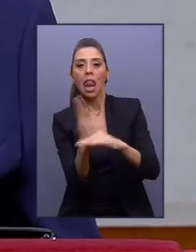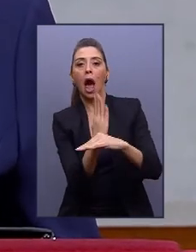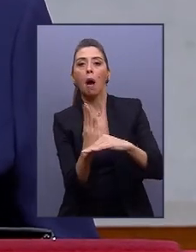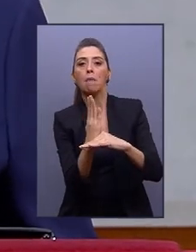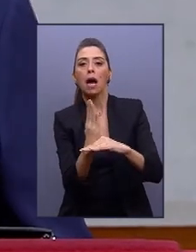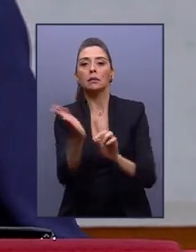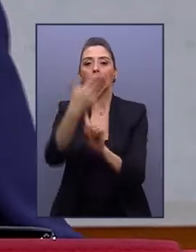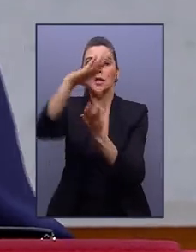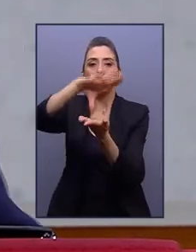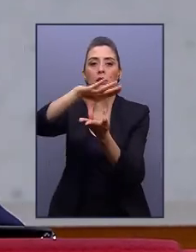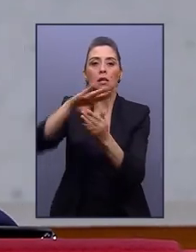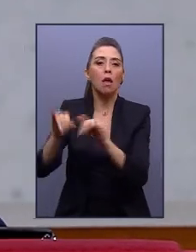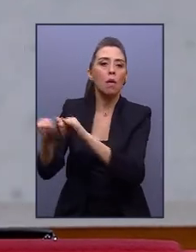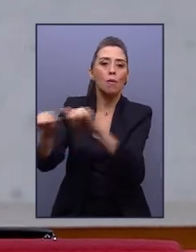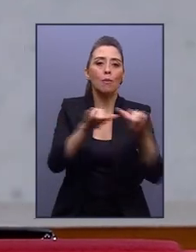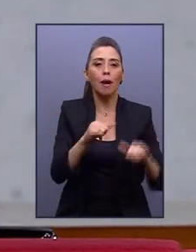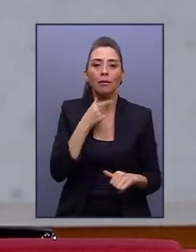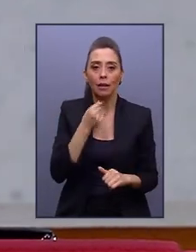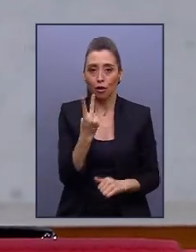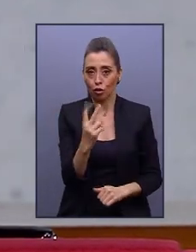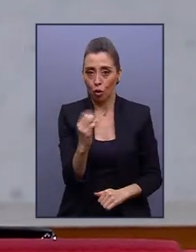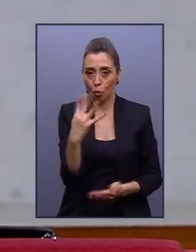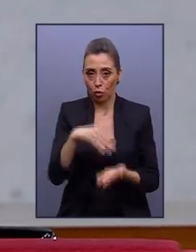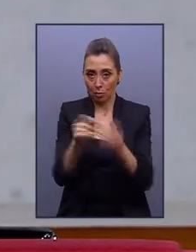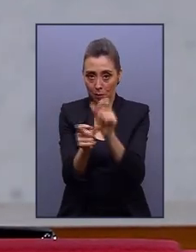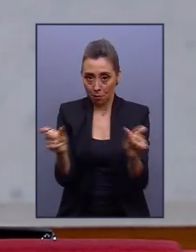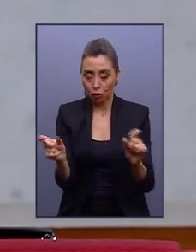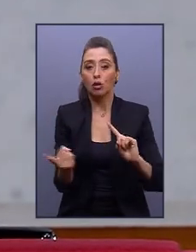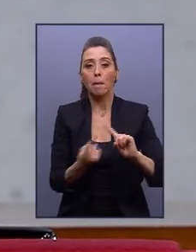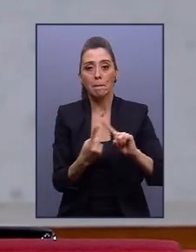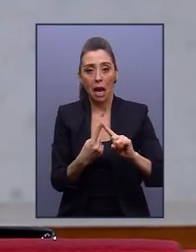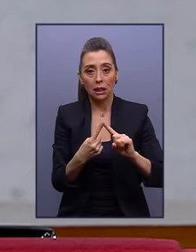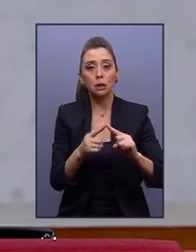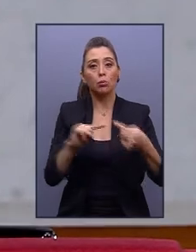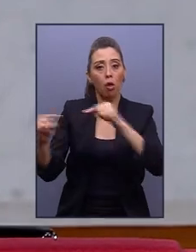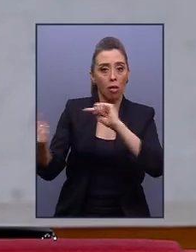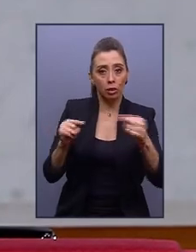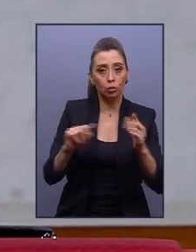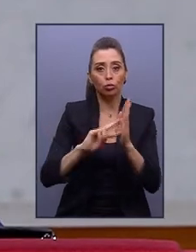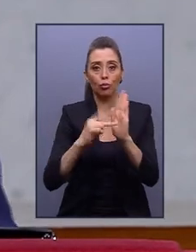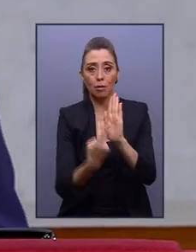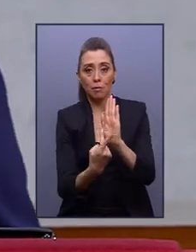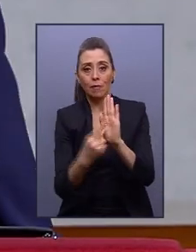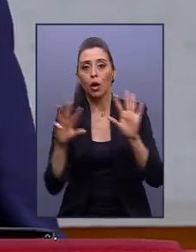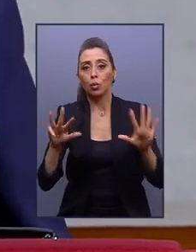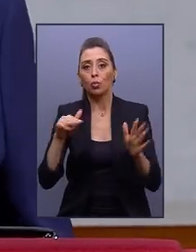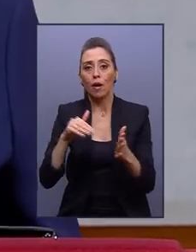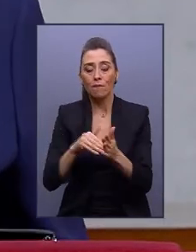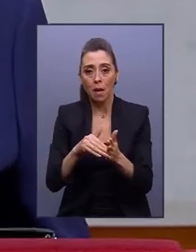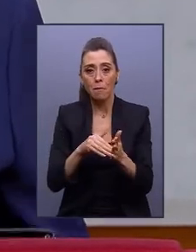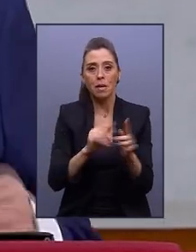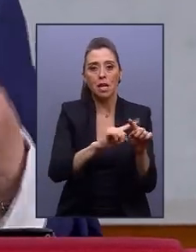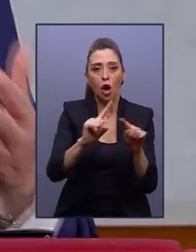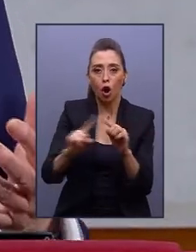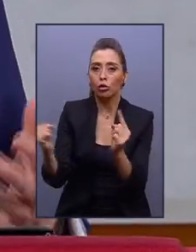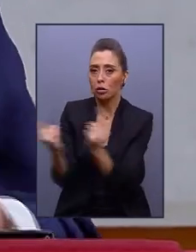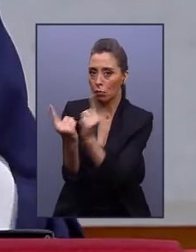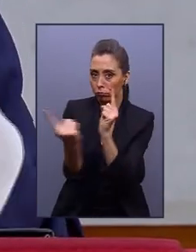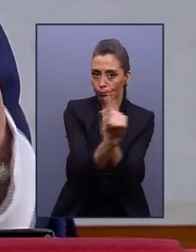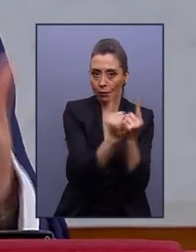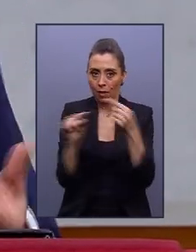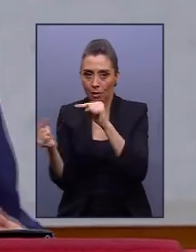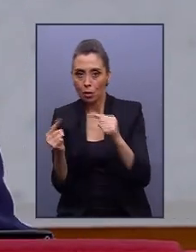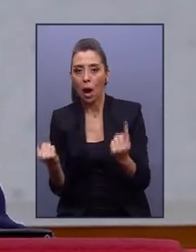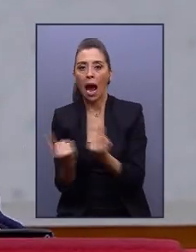queremos. Más de 204.000 personas se involucraron en este debate, que tuvo más de 9.000 instancias de discusión cara a cara